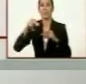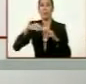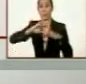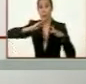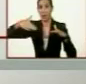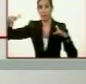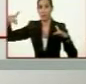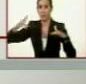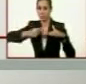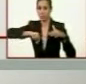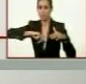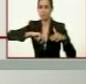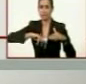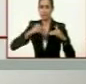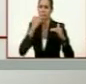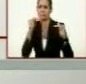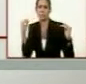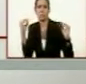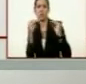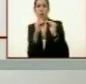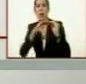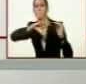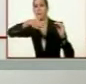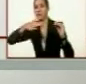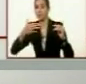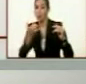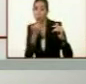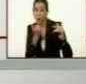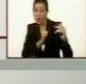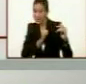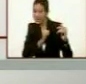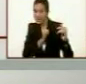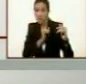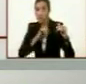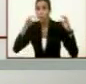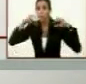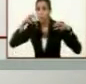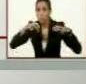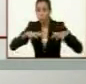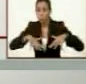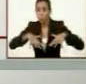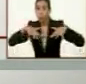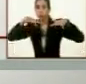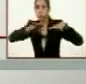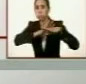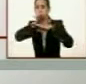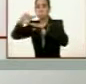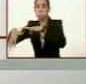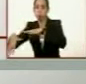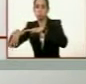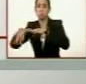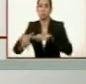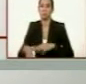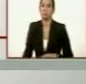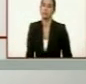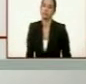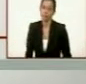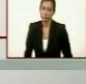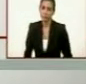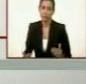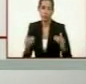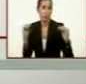nosotros estamos prácticamente al ras del nivel del mar. Cualquier lluvia, cualquier tormenta que afecta el mar Caribe,